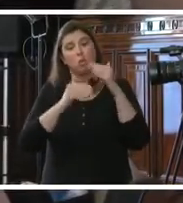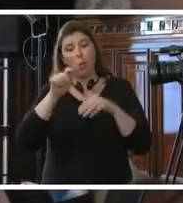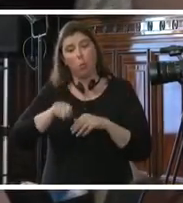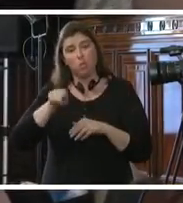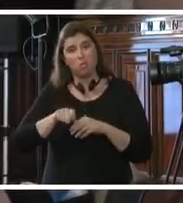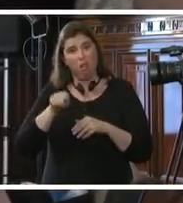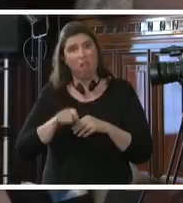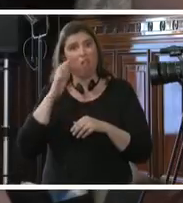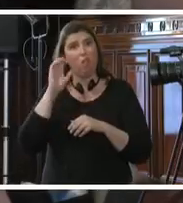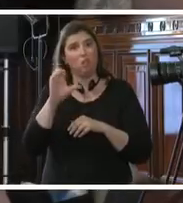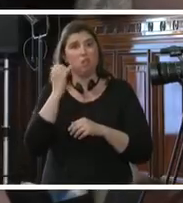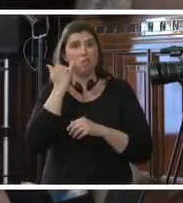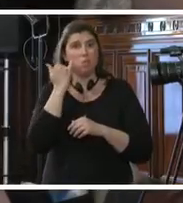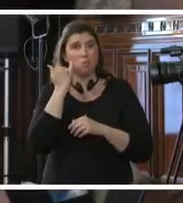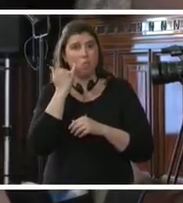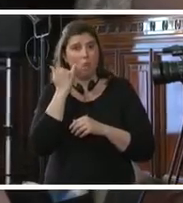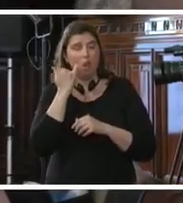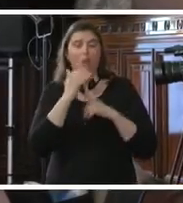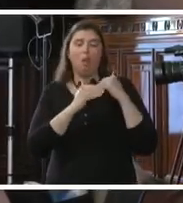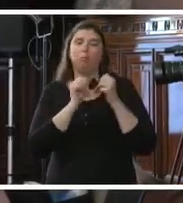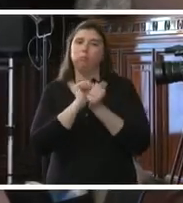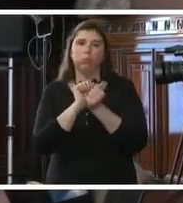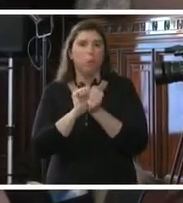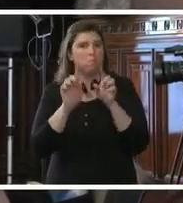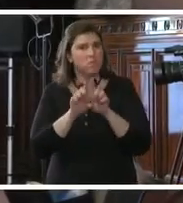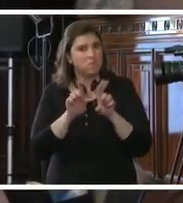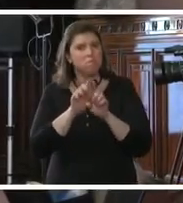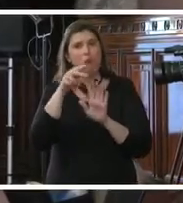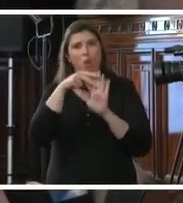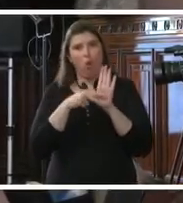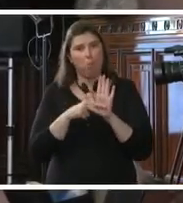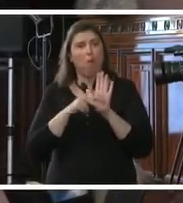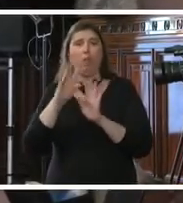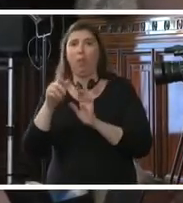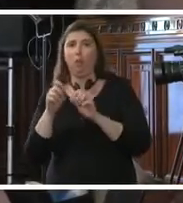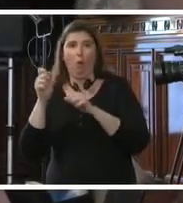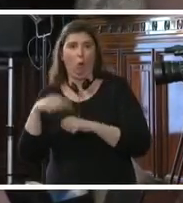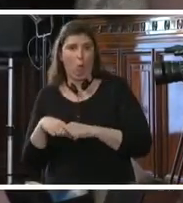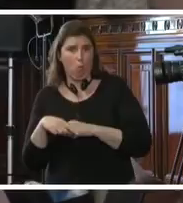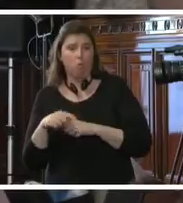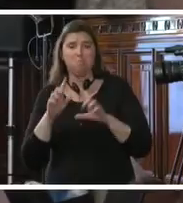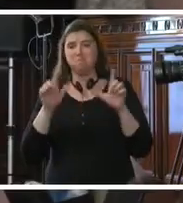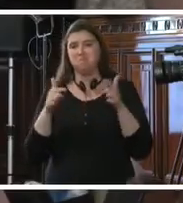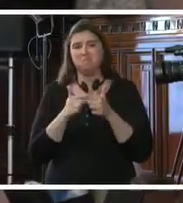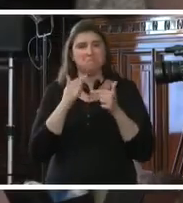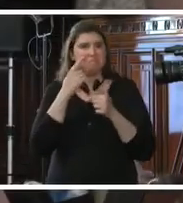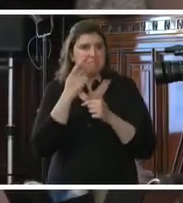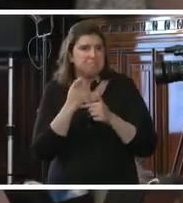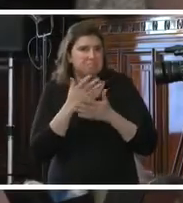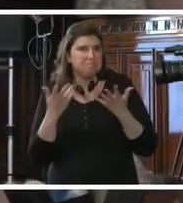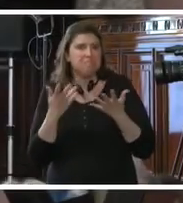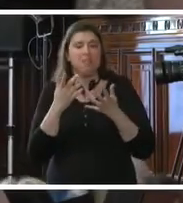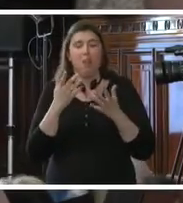violencia sexual son procesados bajo las mismas normas procesales de los delitos comunes, sin tomar en cuenta el